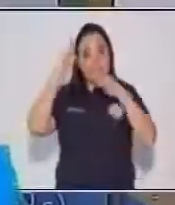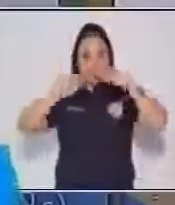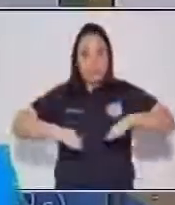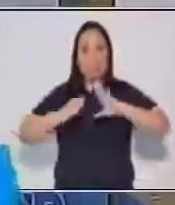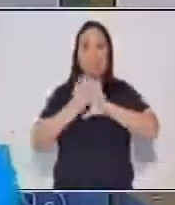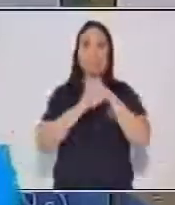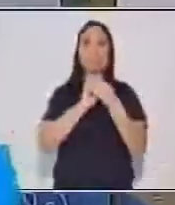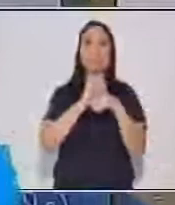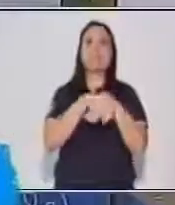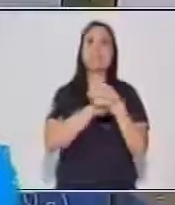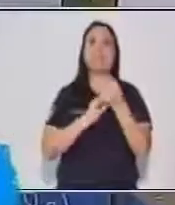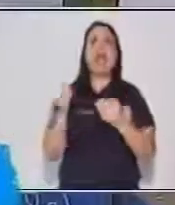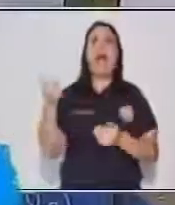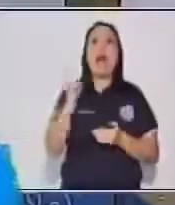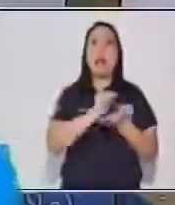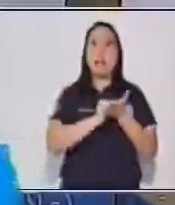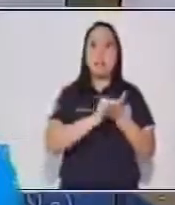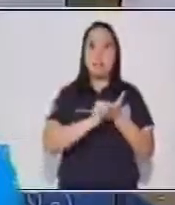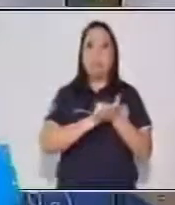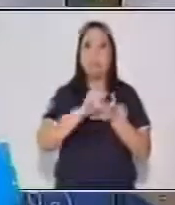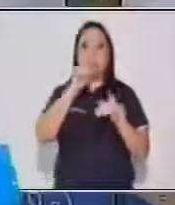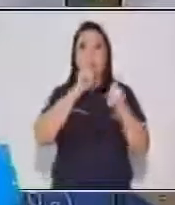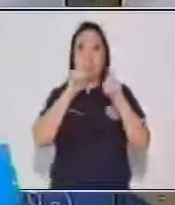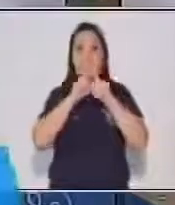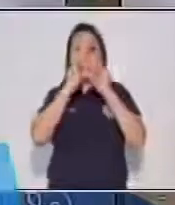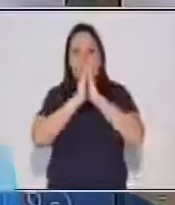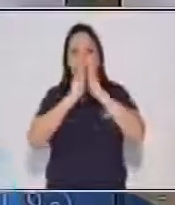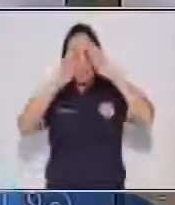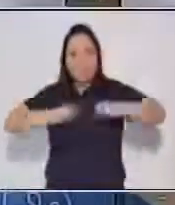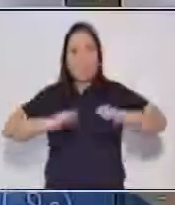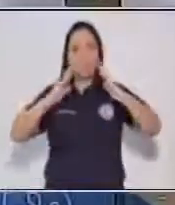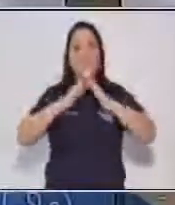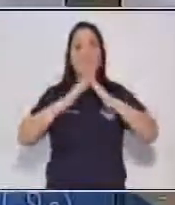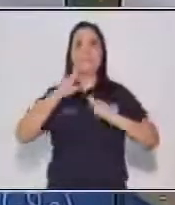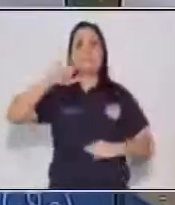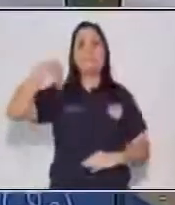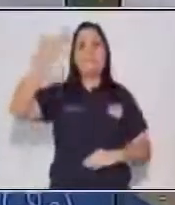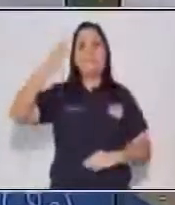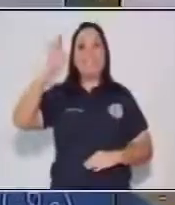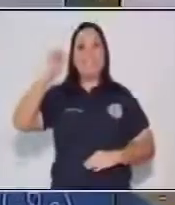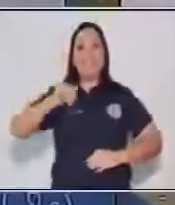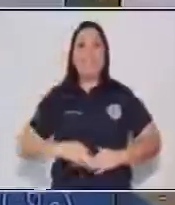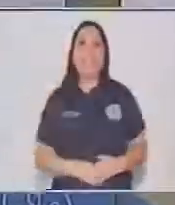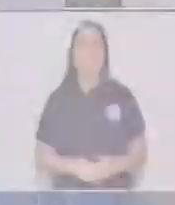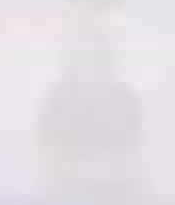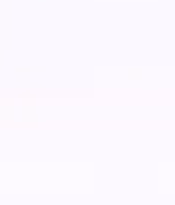lavar tus manos con agua y jabón y, por favor, quédate en casa. Hasta pronto.